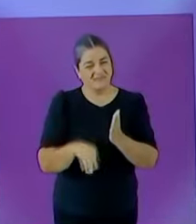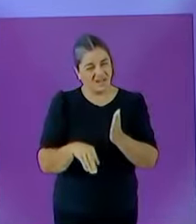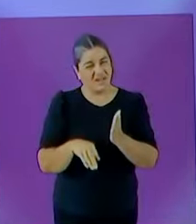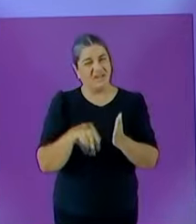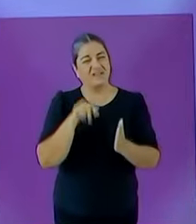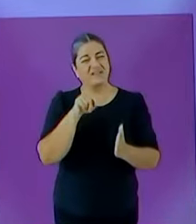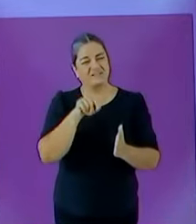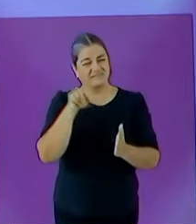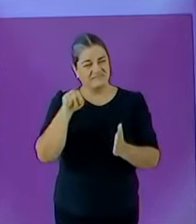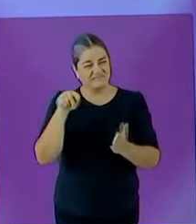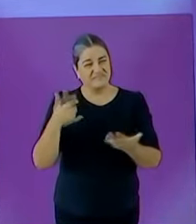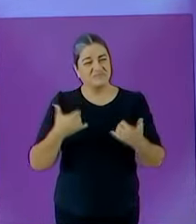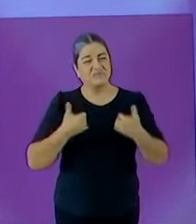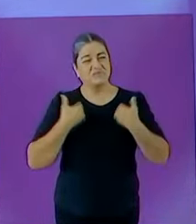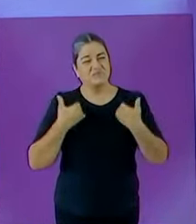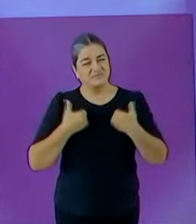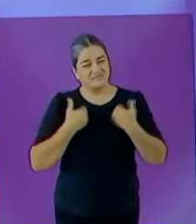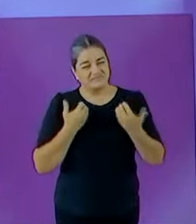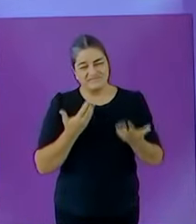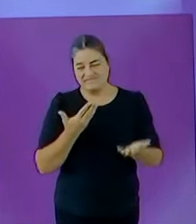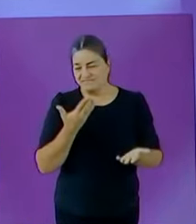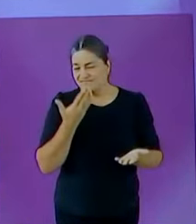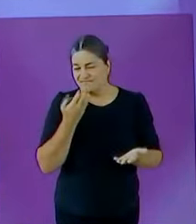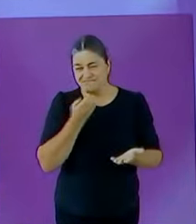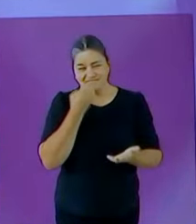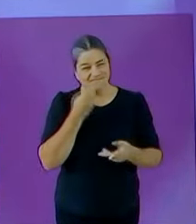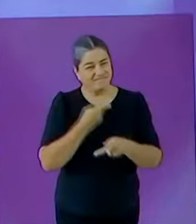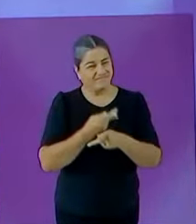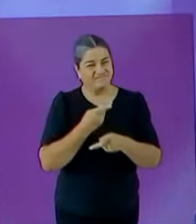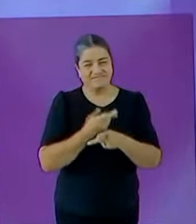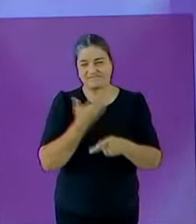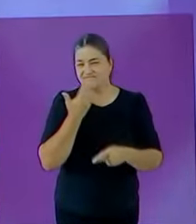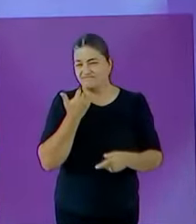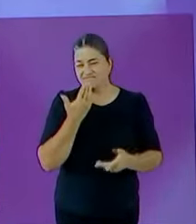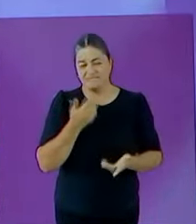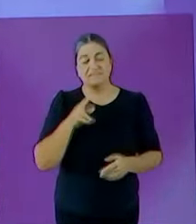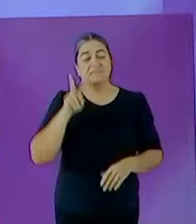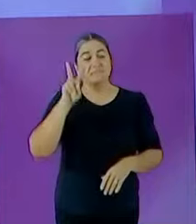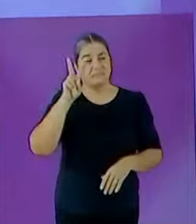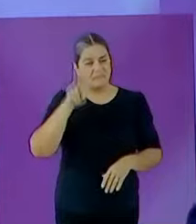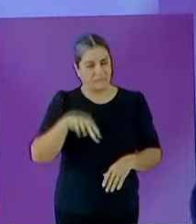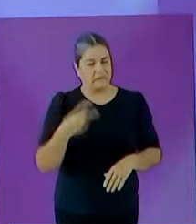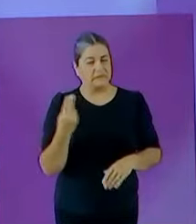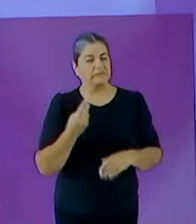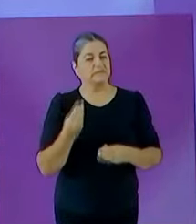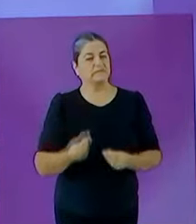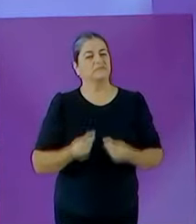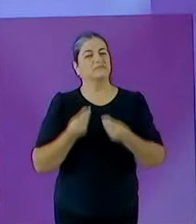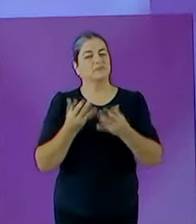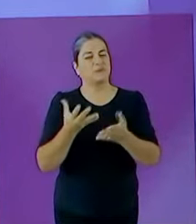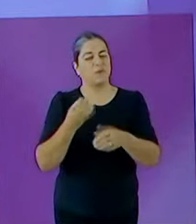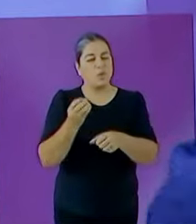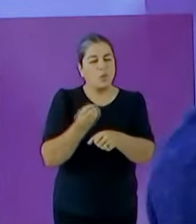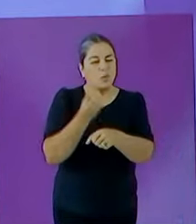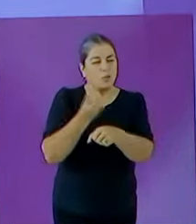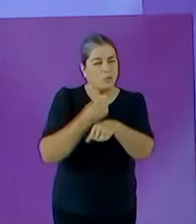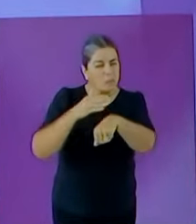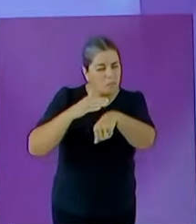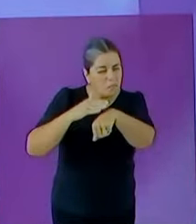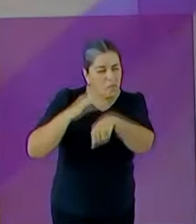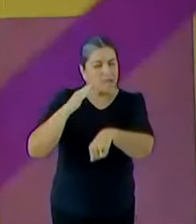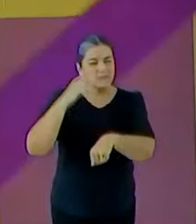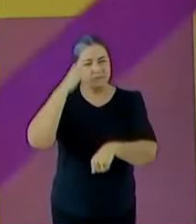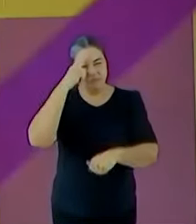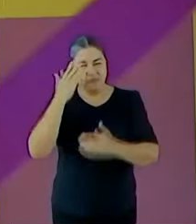inventando, están en las iniciativas presidenciales. Lo que yo quiero decir es, sí, tú vas a decidir en esta elección democracia o dictadura, Estado